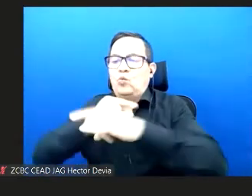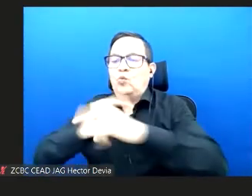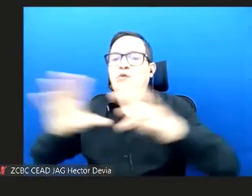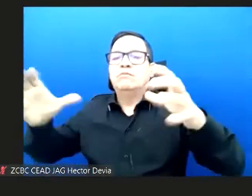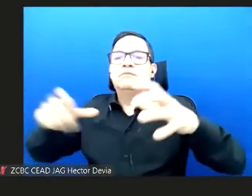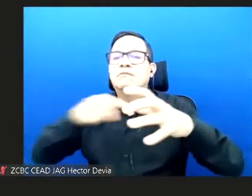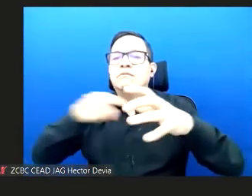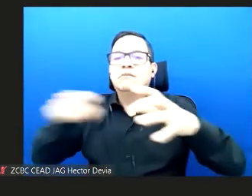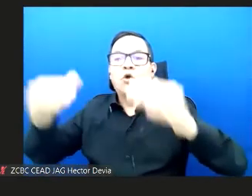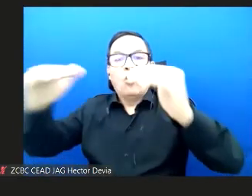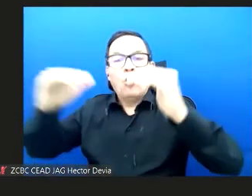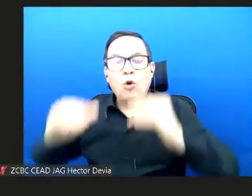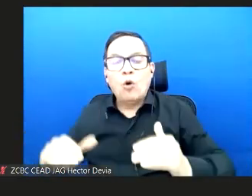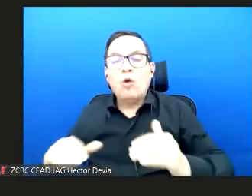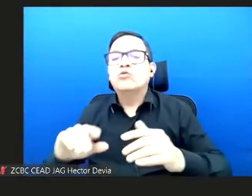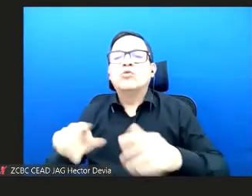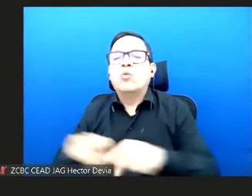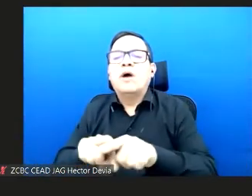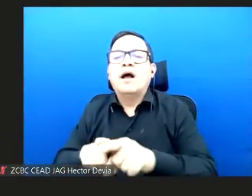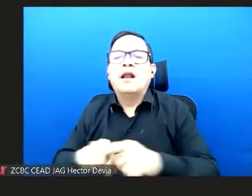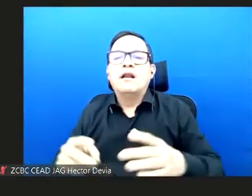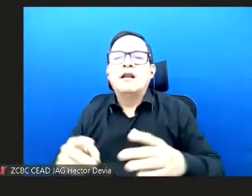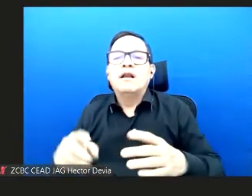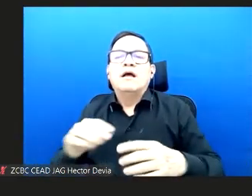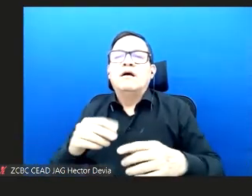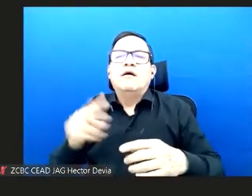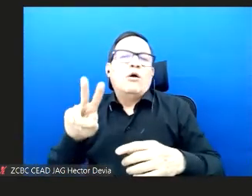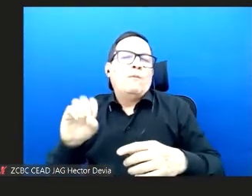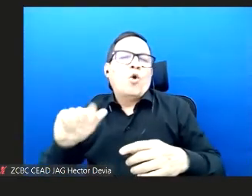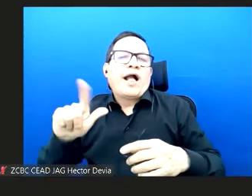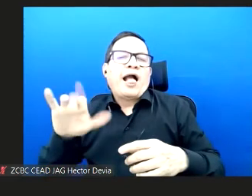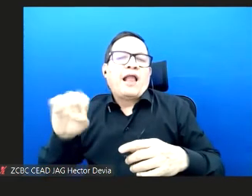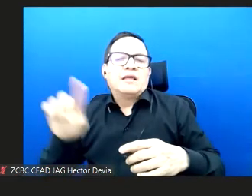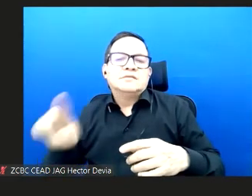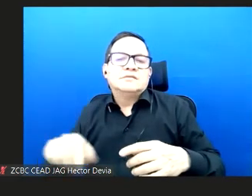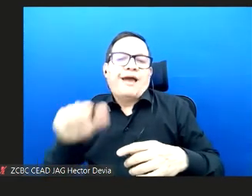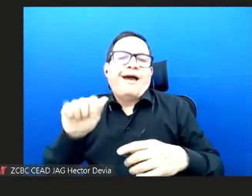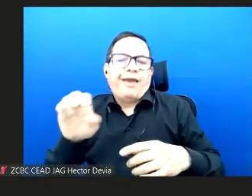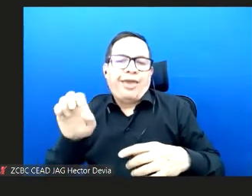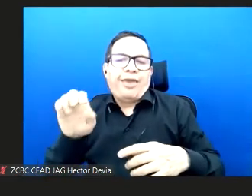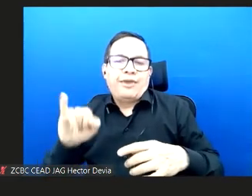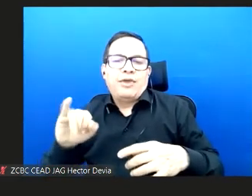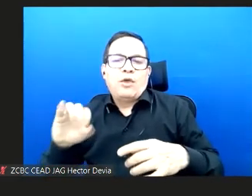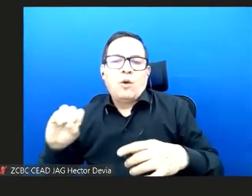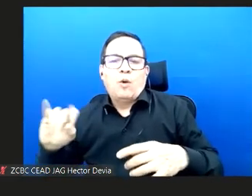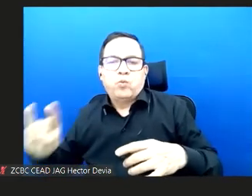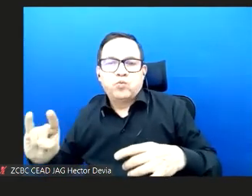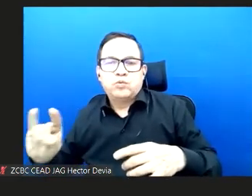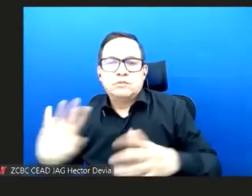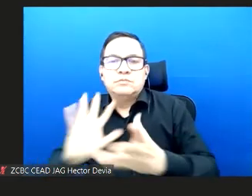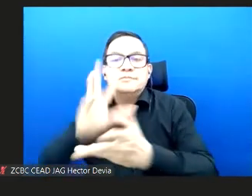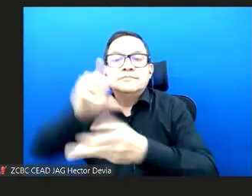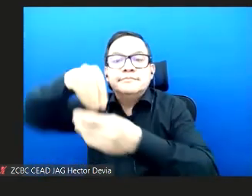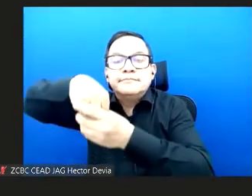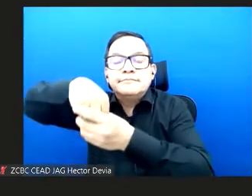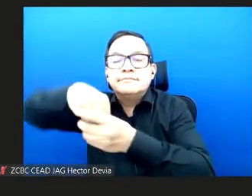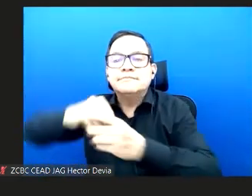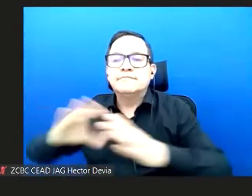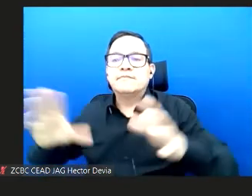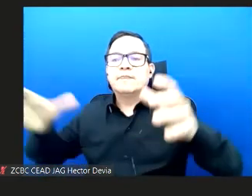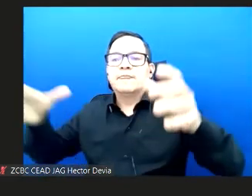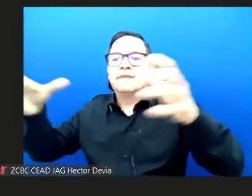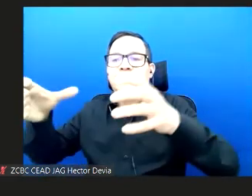vocales, y entonces A está contenido en U. Ahorita vamos a ver también ese término